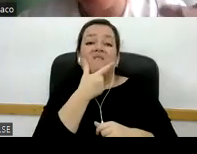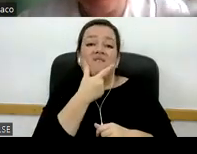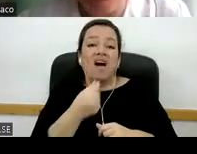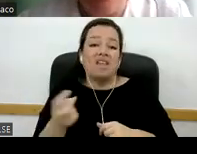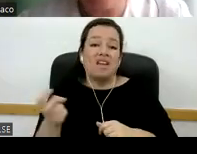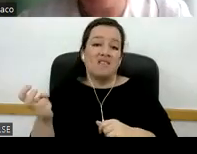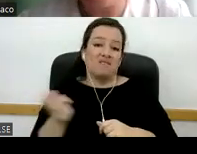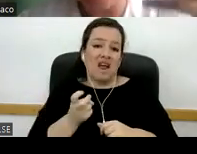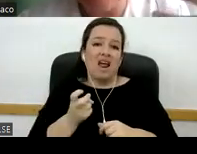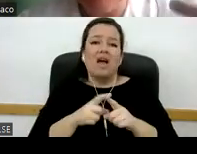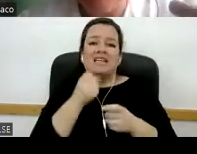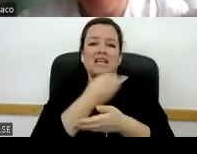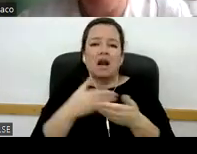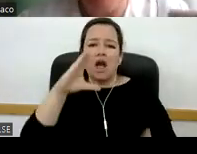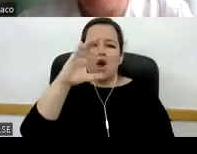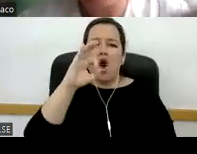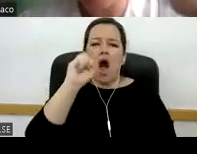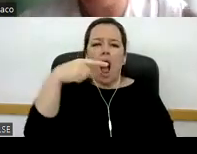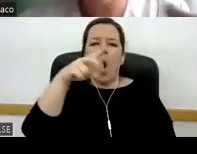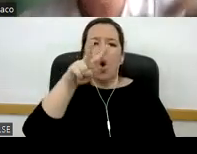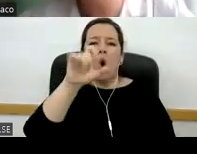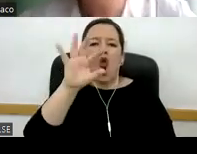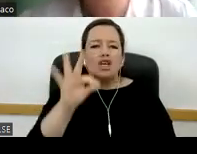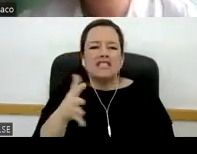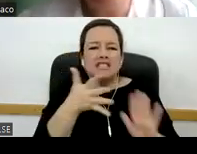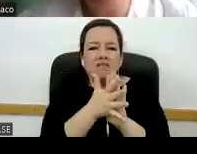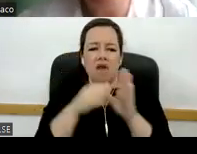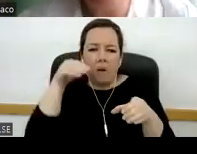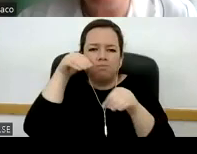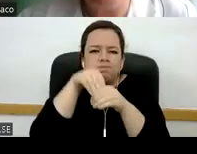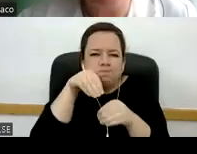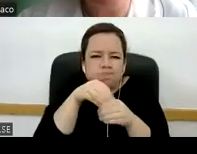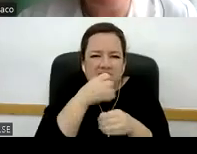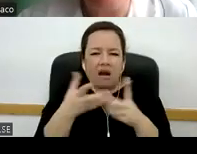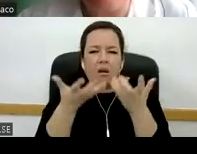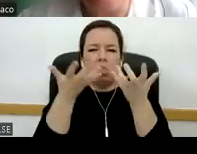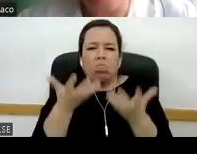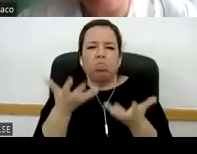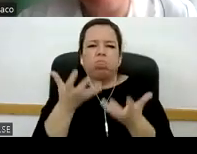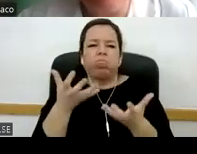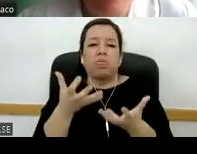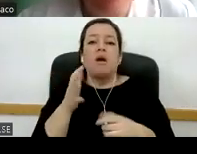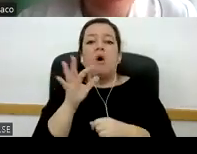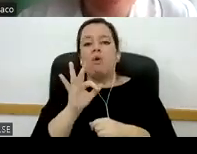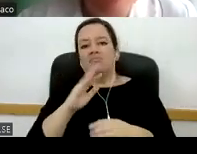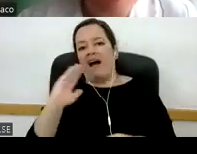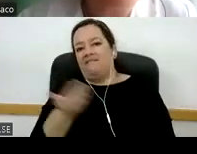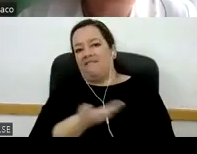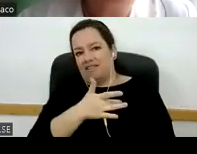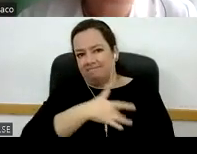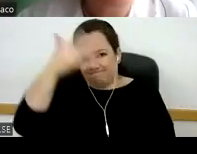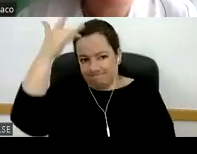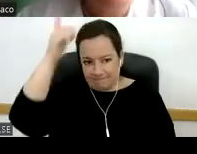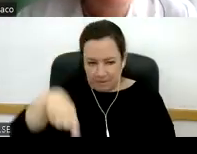riesgo a padecer coágulos, a padecer isquemia, trombosis, y es por esto que podría aumentar el riesgo cardiovascular